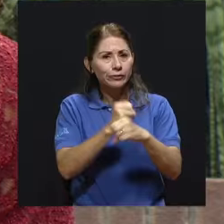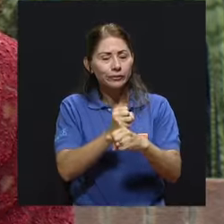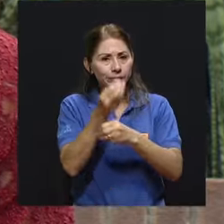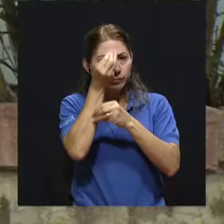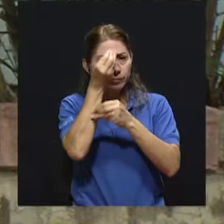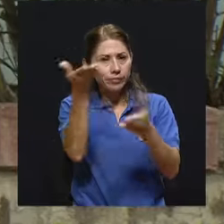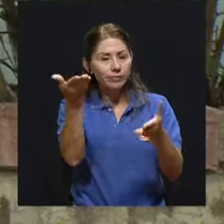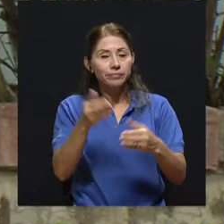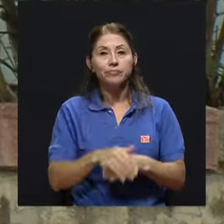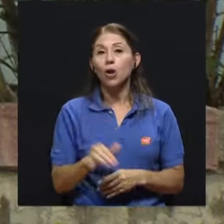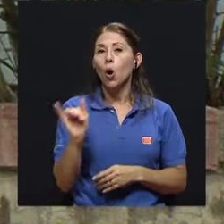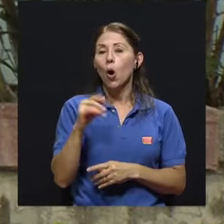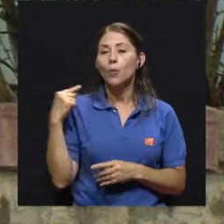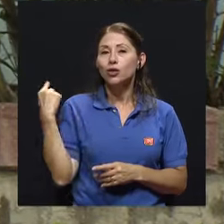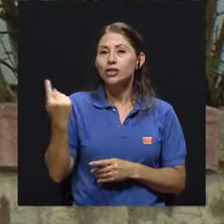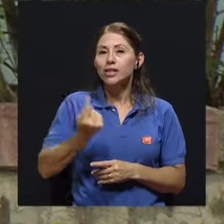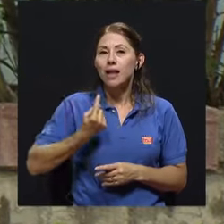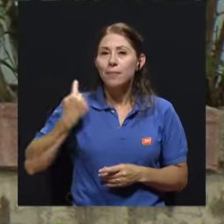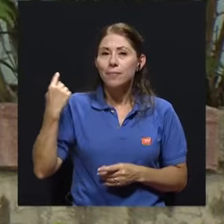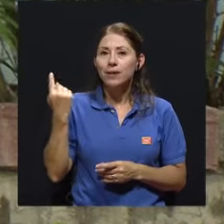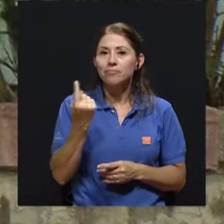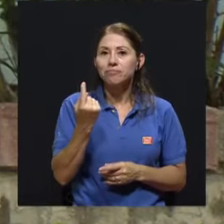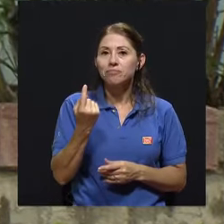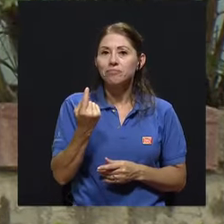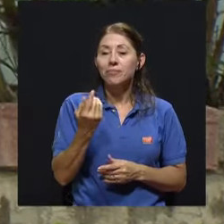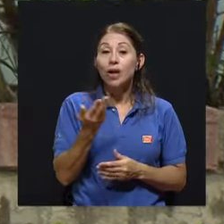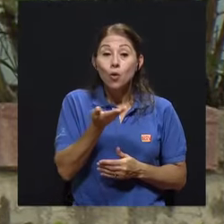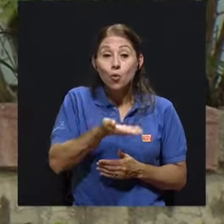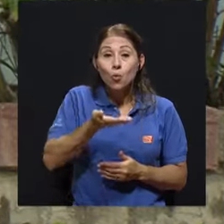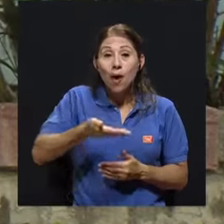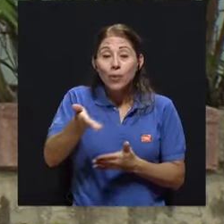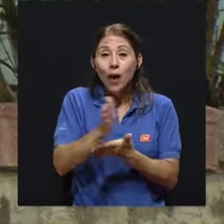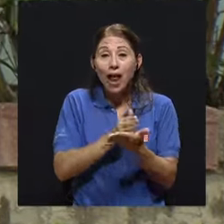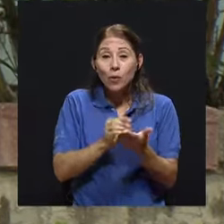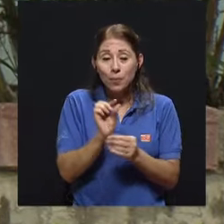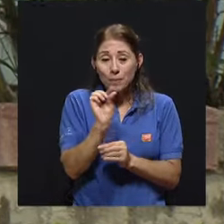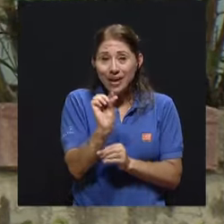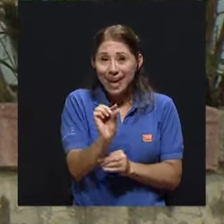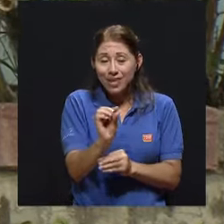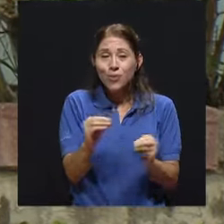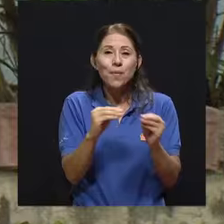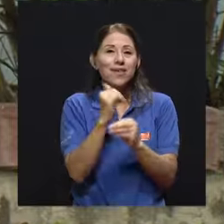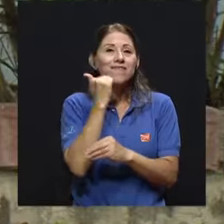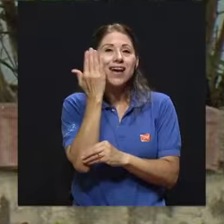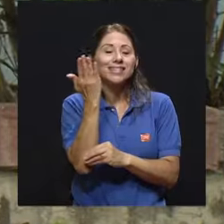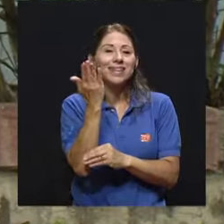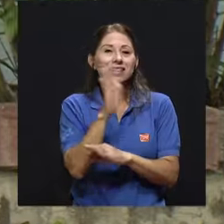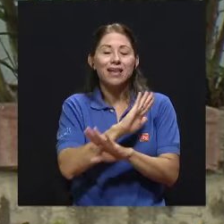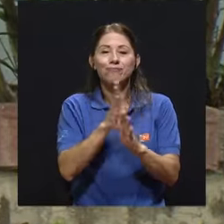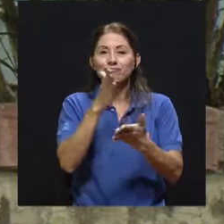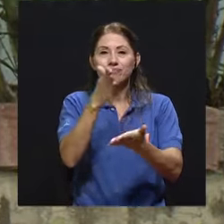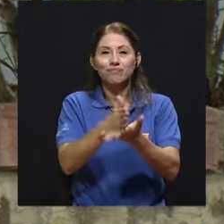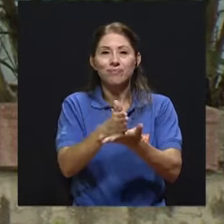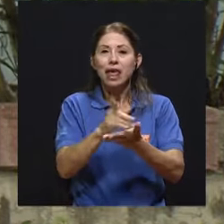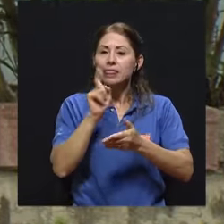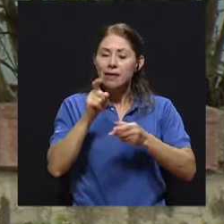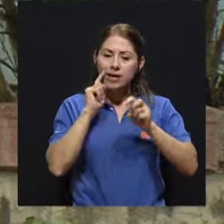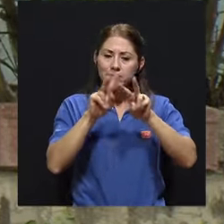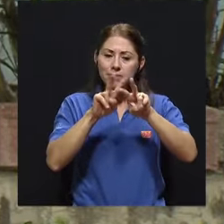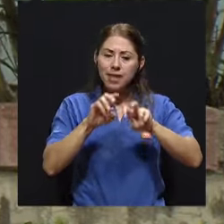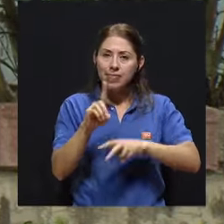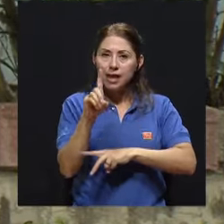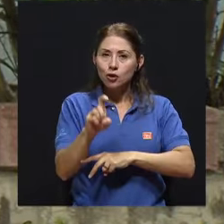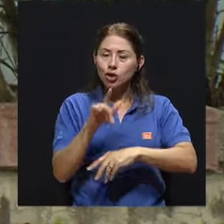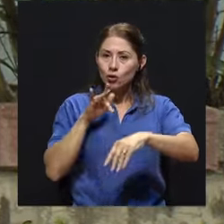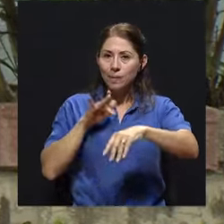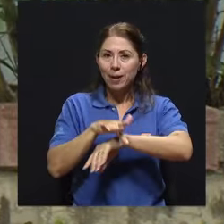momento. Como siempre, las cosas pequeñas son más fáciles de quitar. Hay que hacer los diagnósticos tempranos, hay que